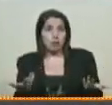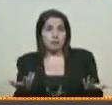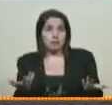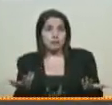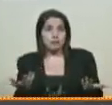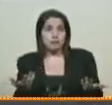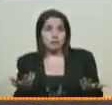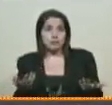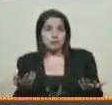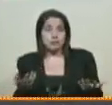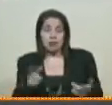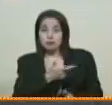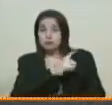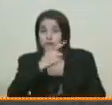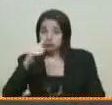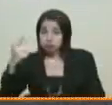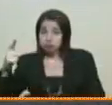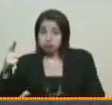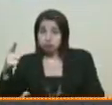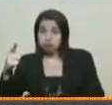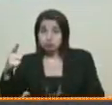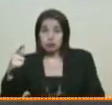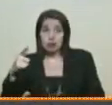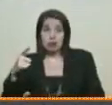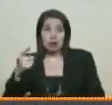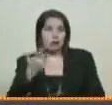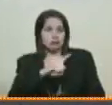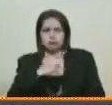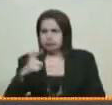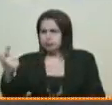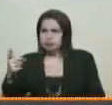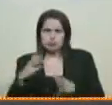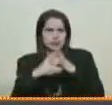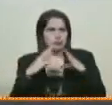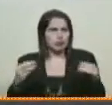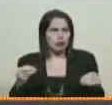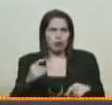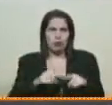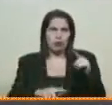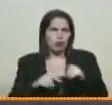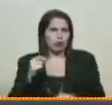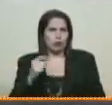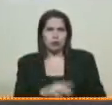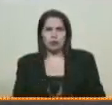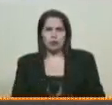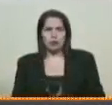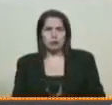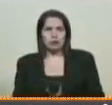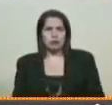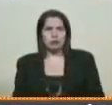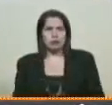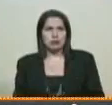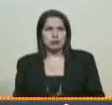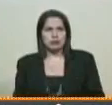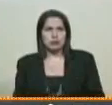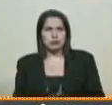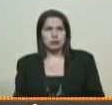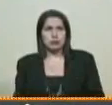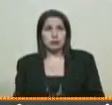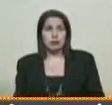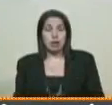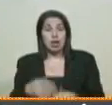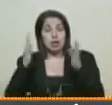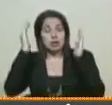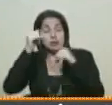Desde el carrito por puesto que agarraste, el taxi, el autobusete, el autobús, todo. Atención, ministro Carlos